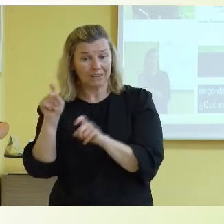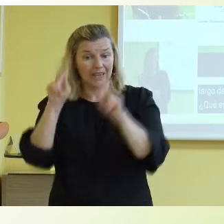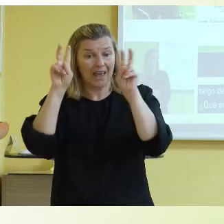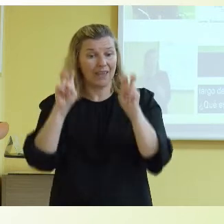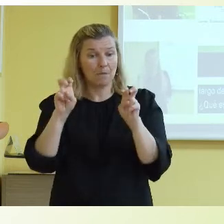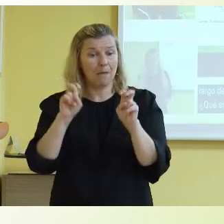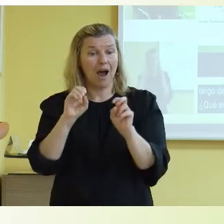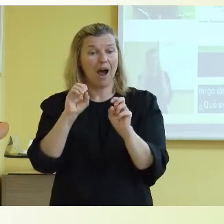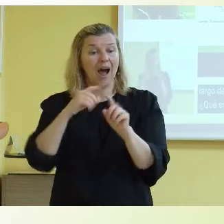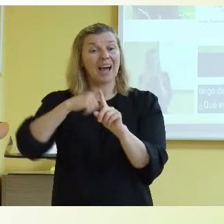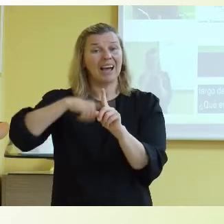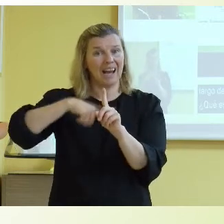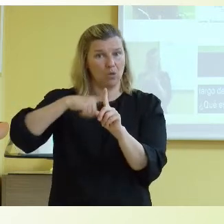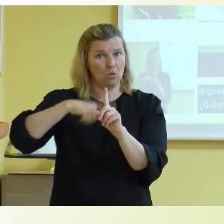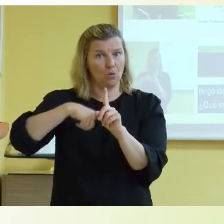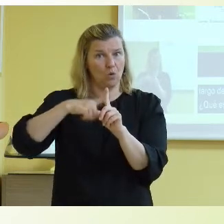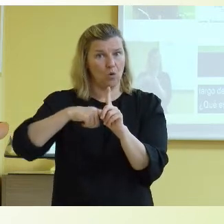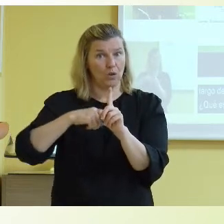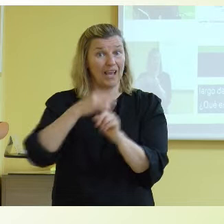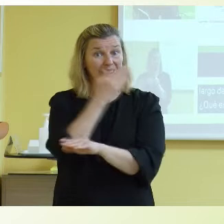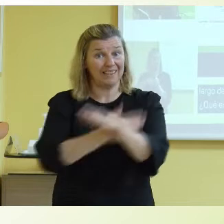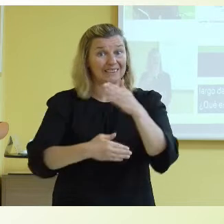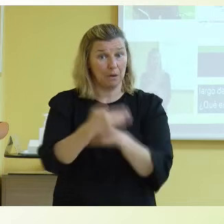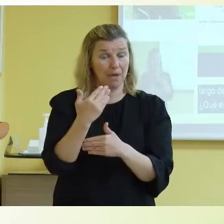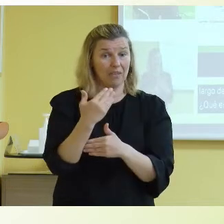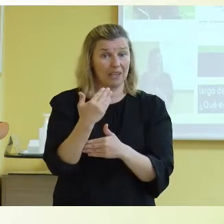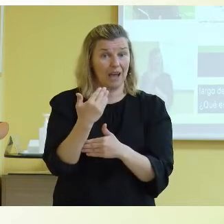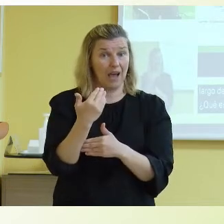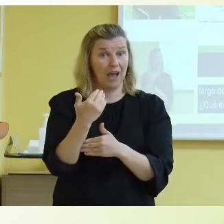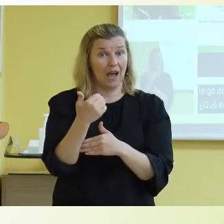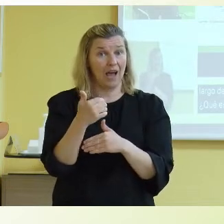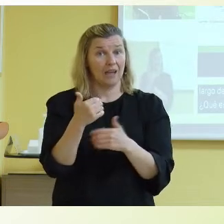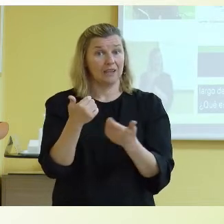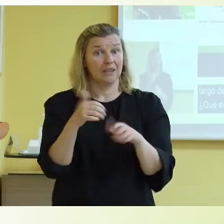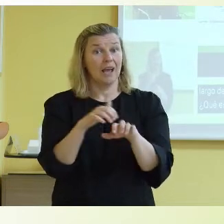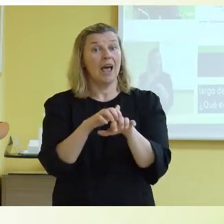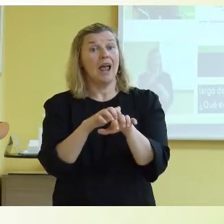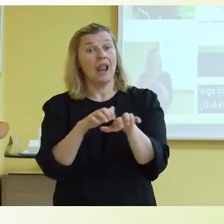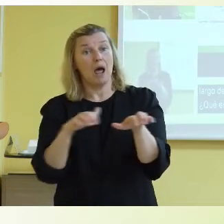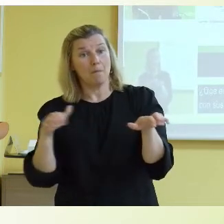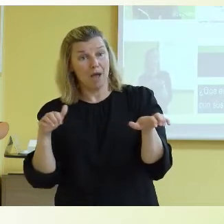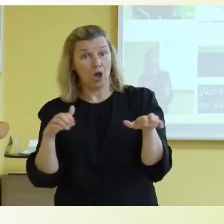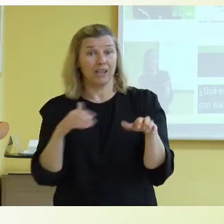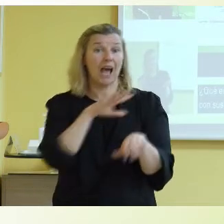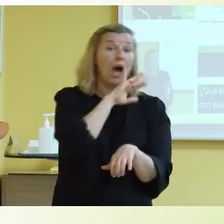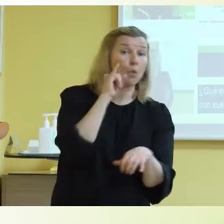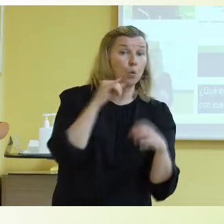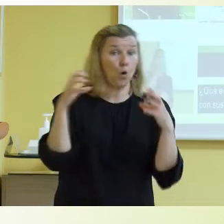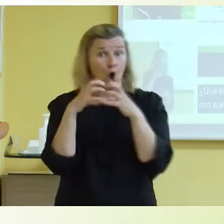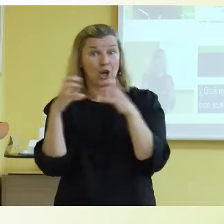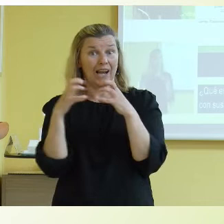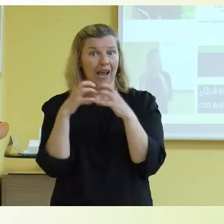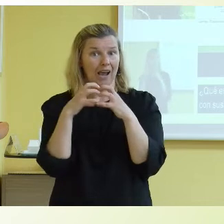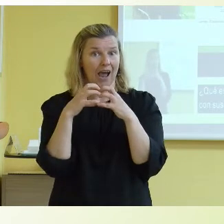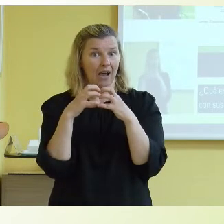discapacidad, pues que la mayoría están entre un 73 y 64 o 64, la parte azul o la parte naranja, no sé si lo veis, sí, lo veis en el mismo